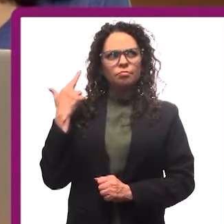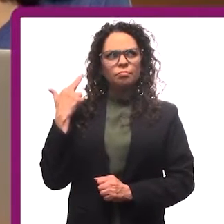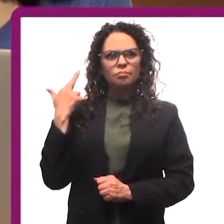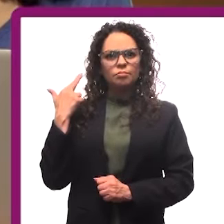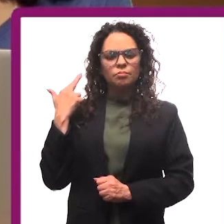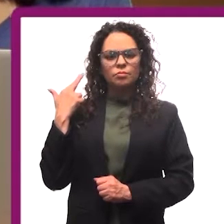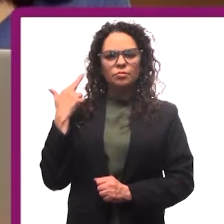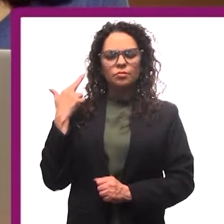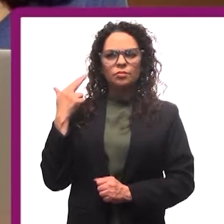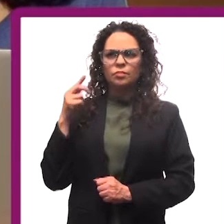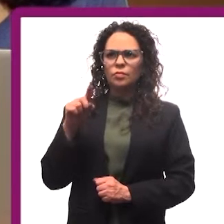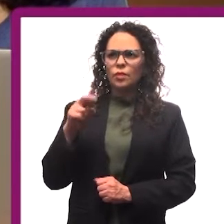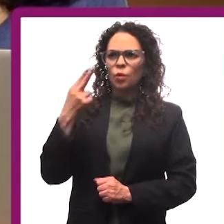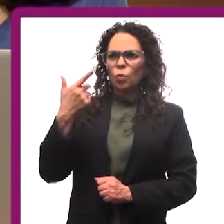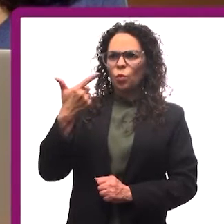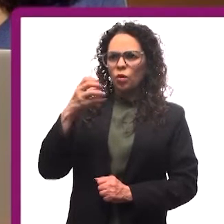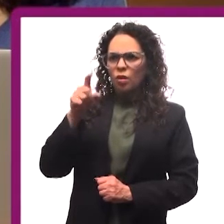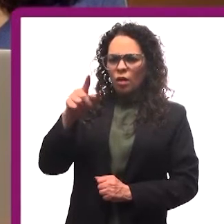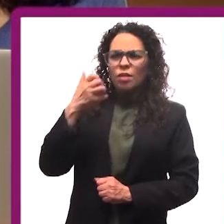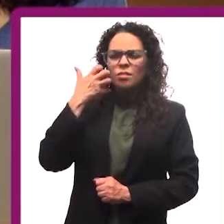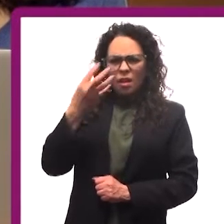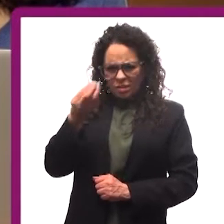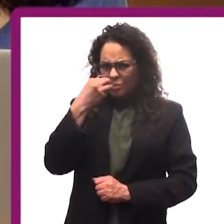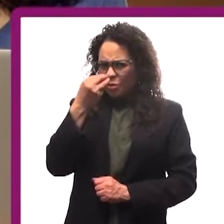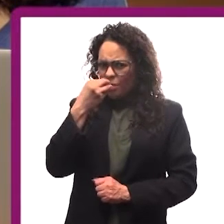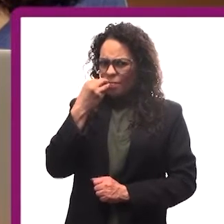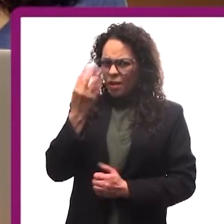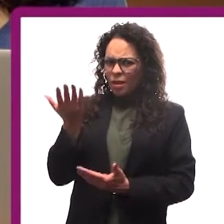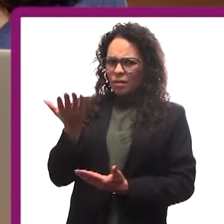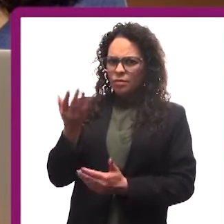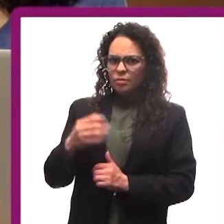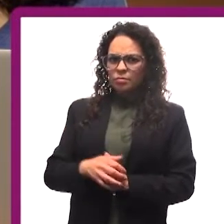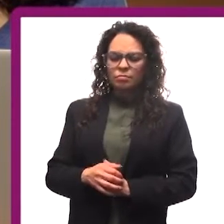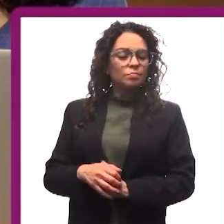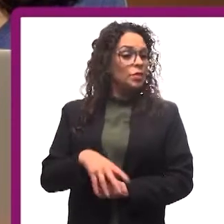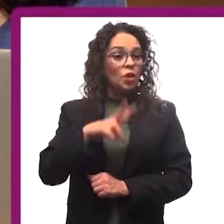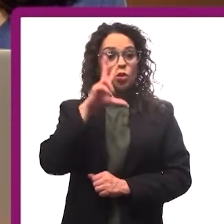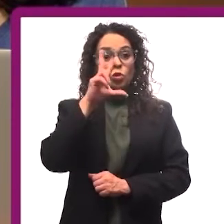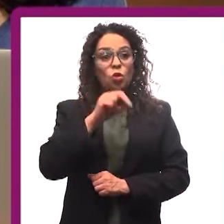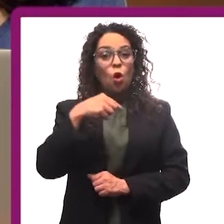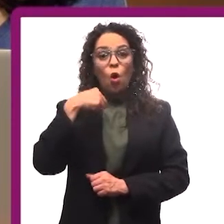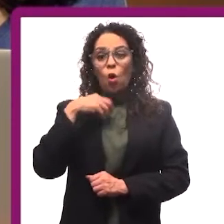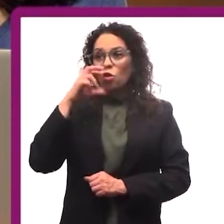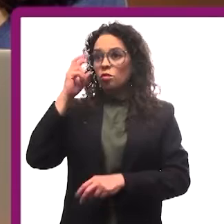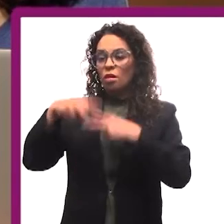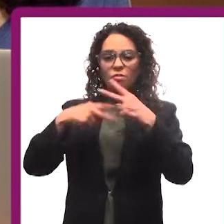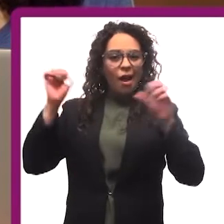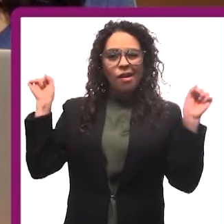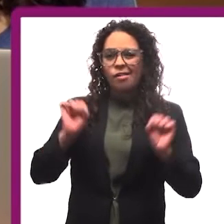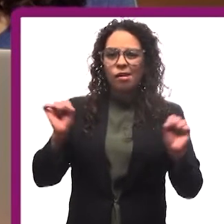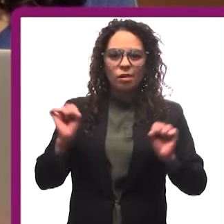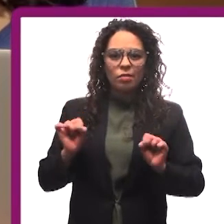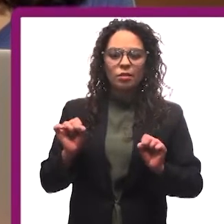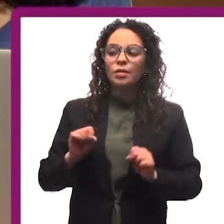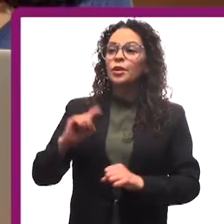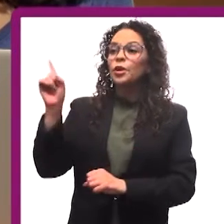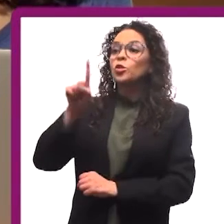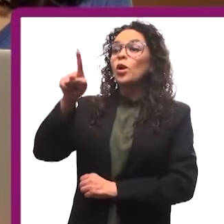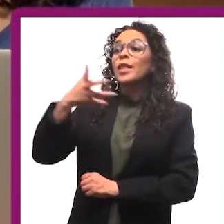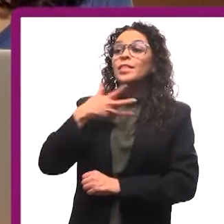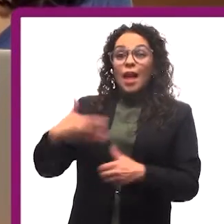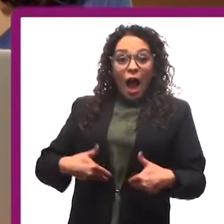Hugo, ¿quieres comer? No, hoy no voy a correr. No, que si